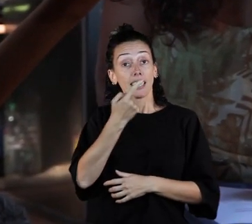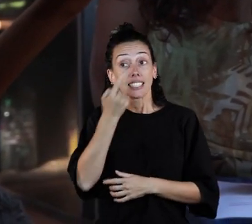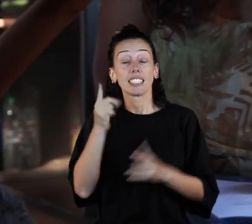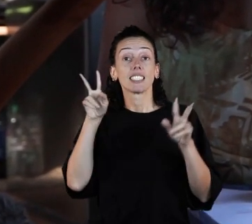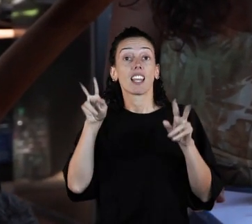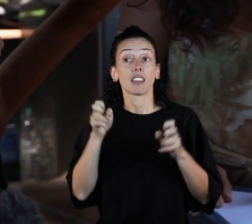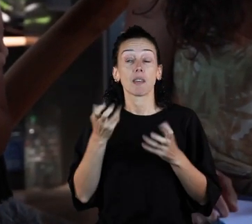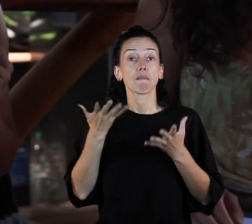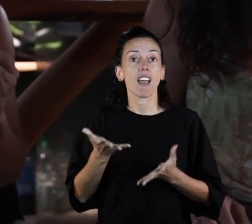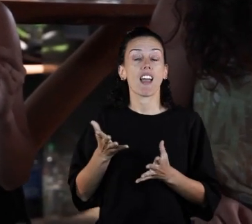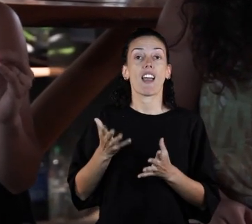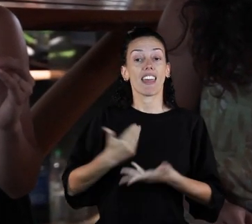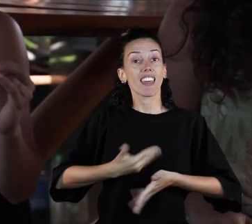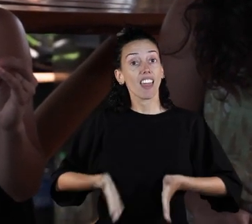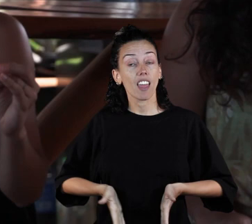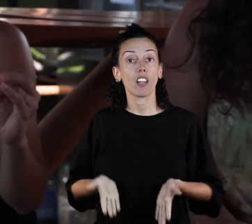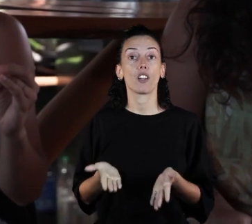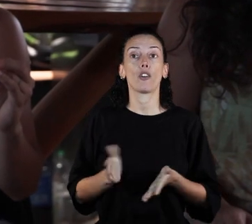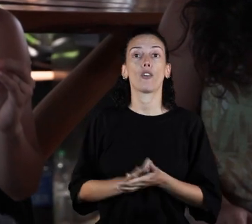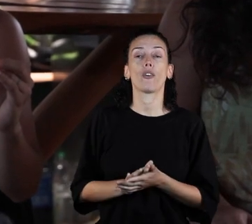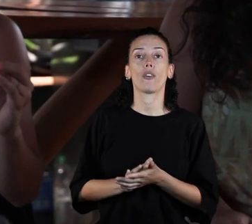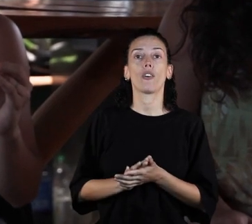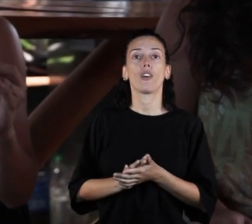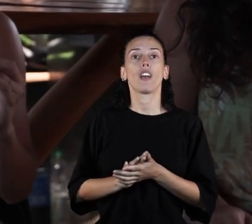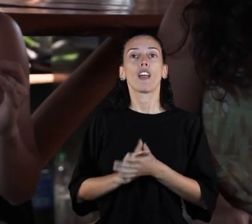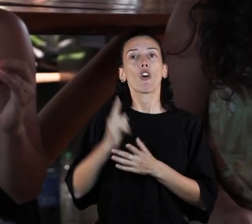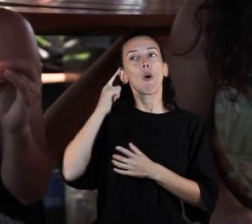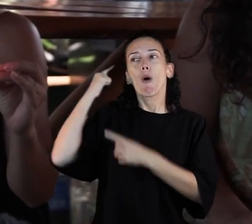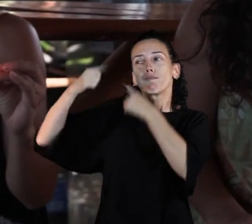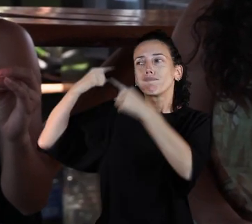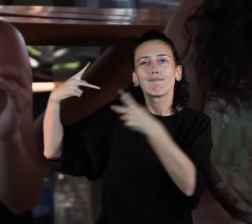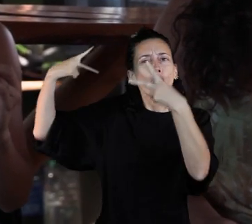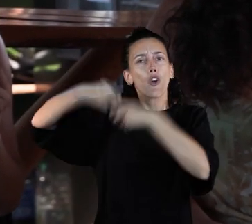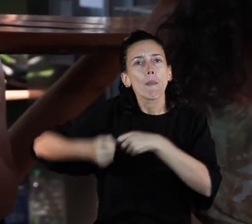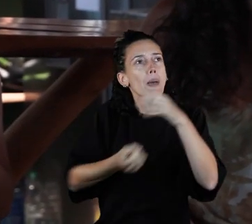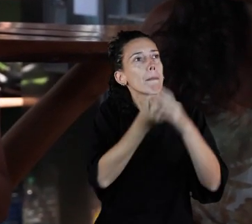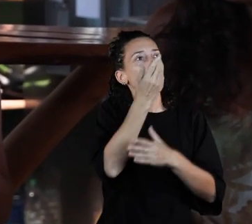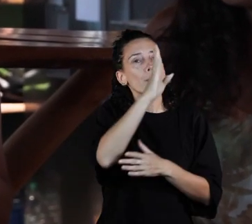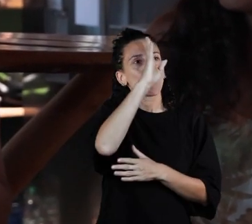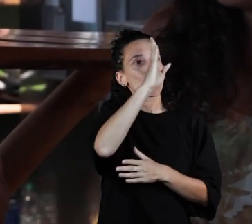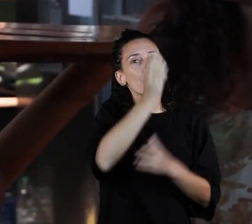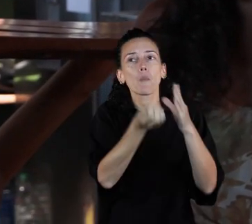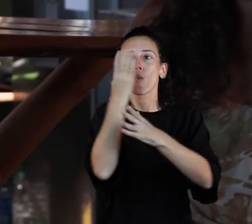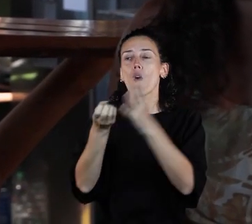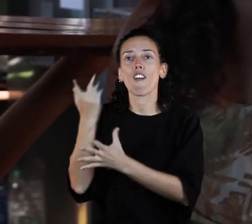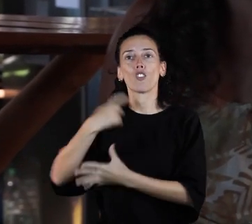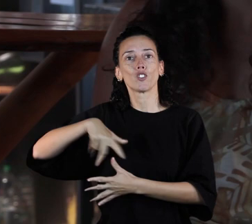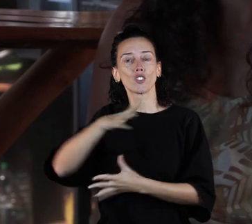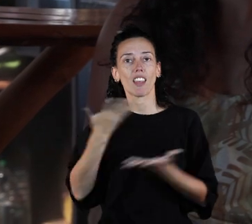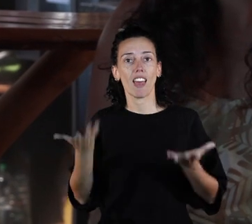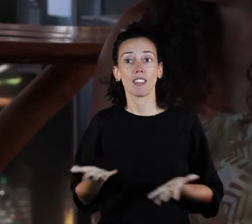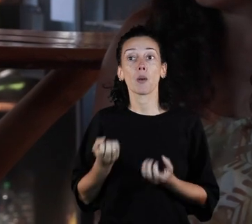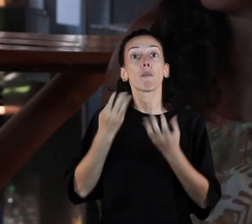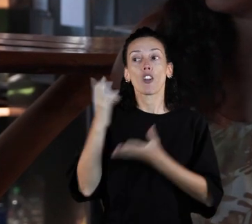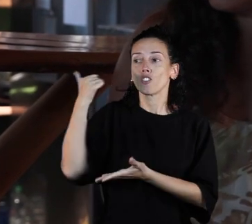mucho la cuestión de género, la cuestión de la deconstrucción de la sociedad en la que vivimos. Así que